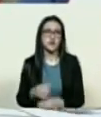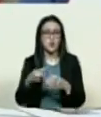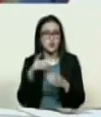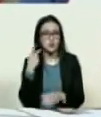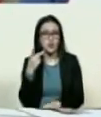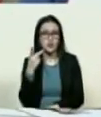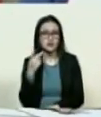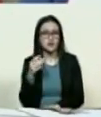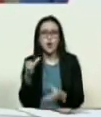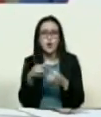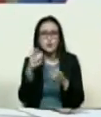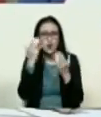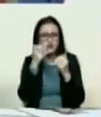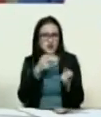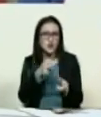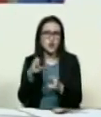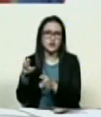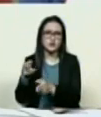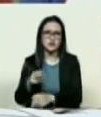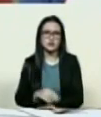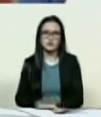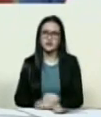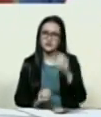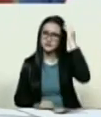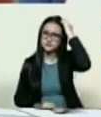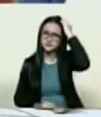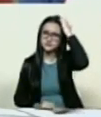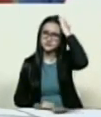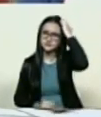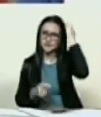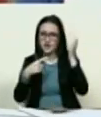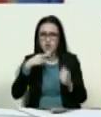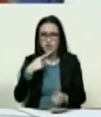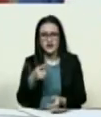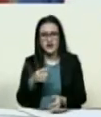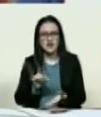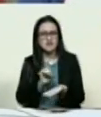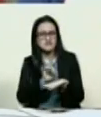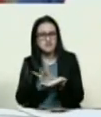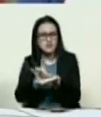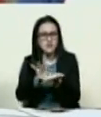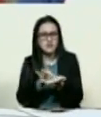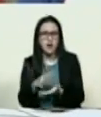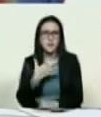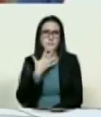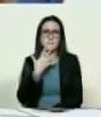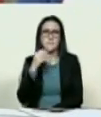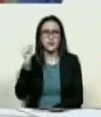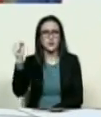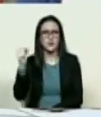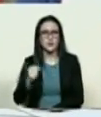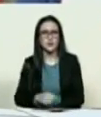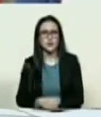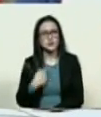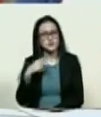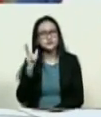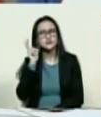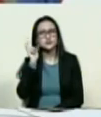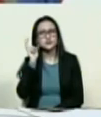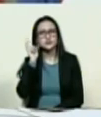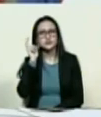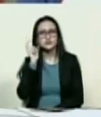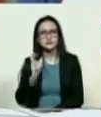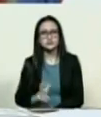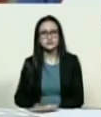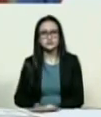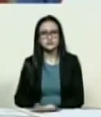un grupo terrorista. Que ellos digan que van a salir a Nicolás Maduro, yo he escuchado eso en otro momento, de verdad no recuerdo cuándo, pero lo he escuchado.